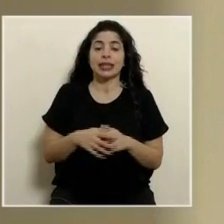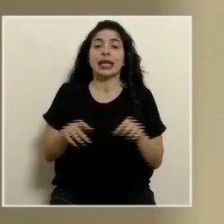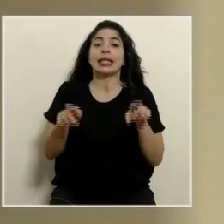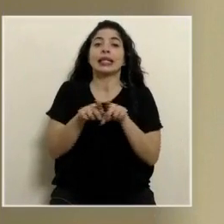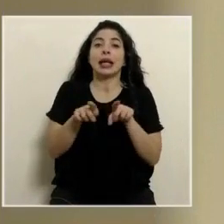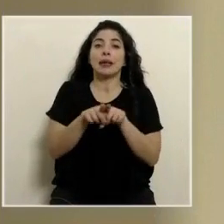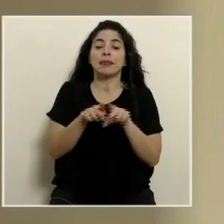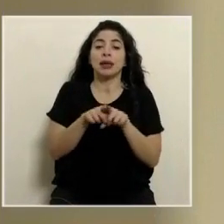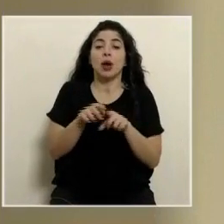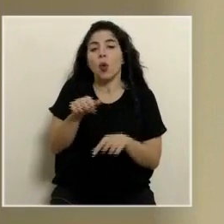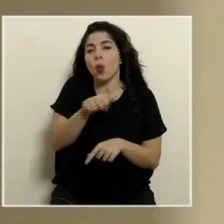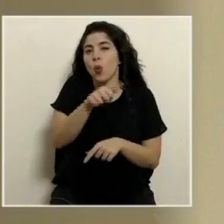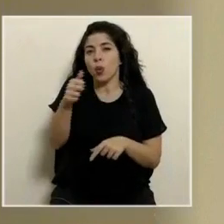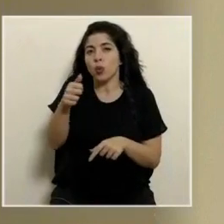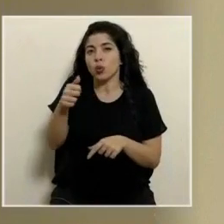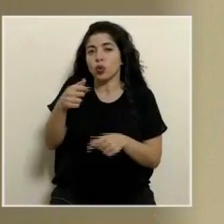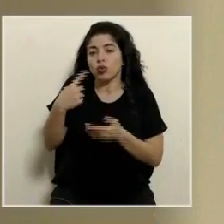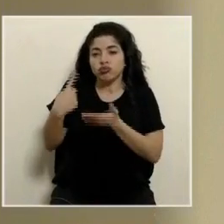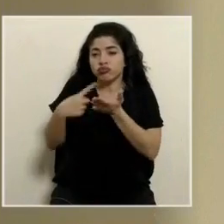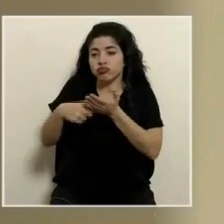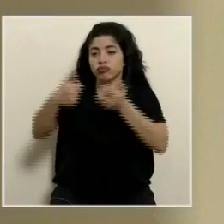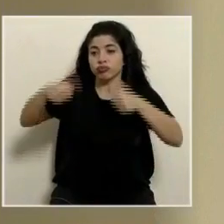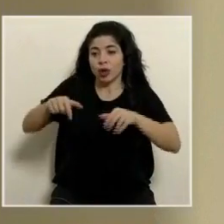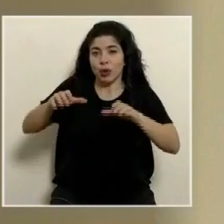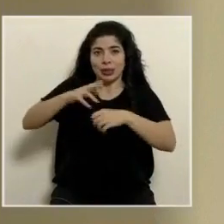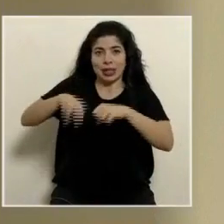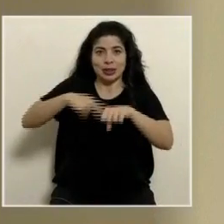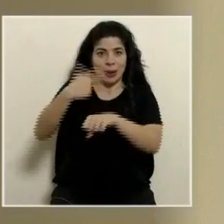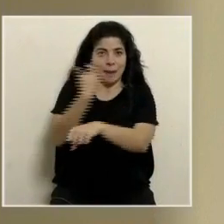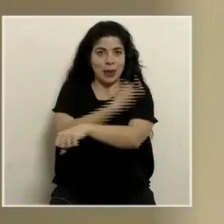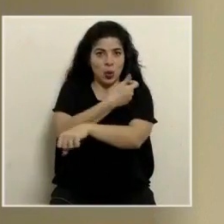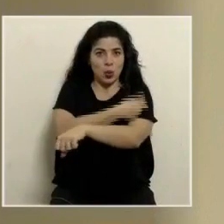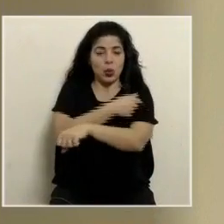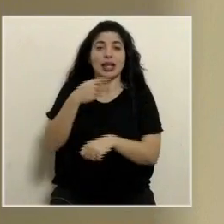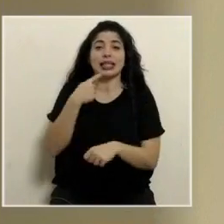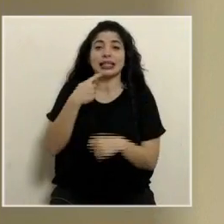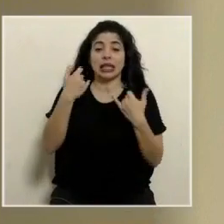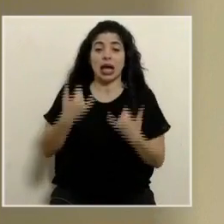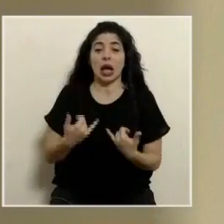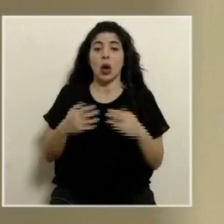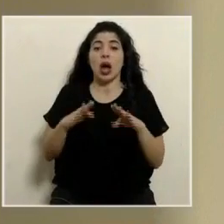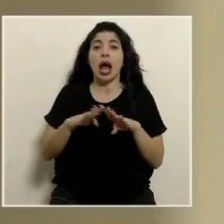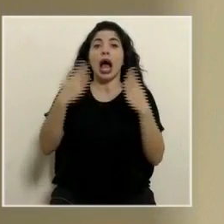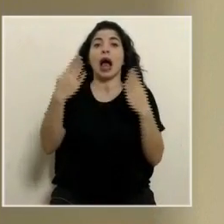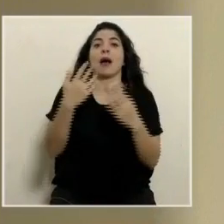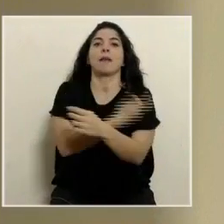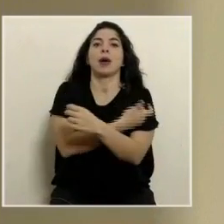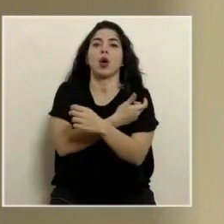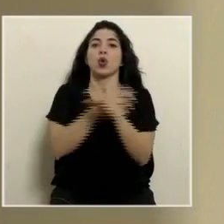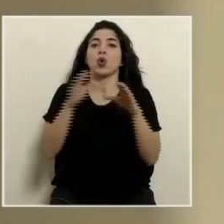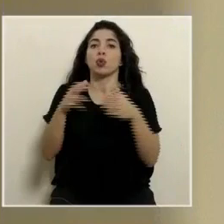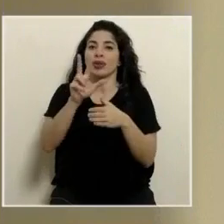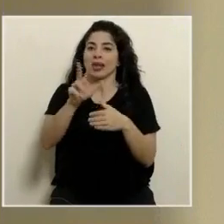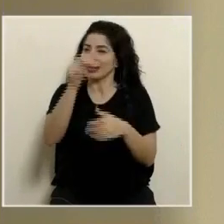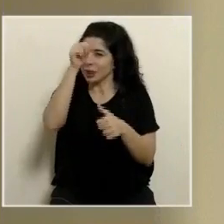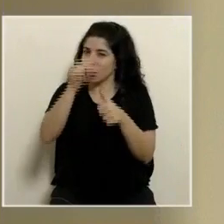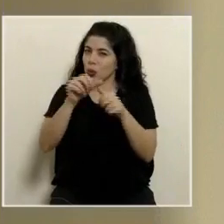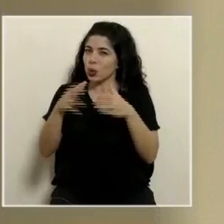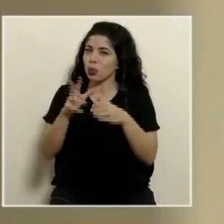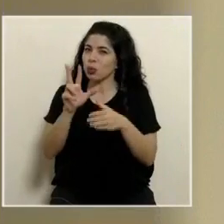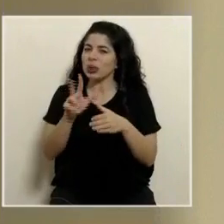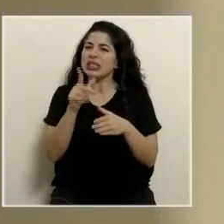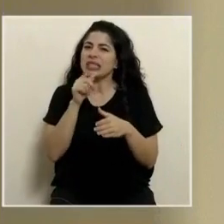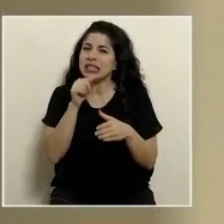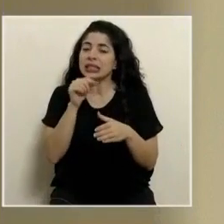También otro de los acuerdos que tomó la Comisión Nacional de Vacunación hoy es que se abre la vacunación del grupo 3. Recordemos, el grupo 3 son los